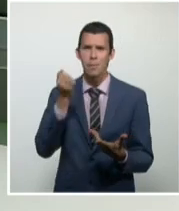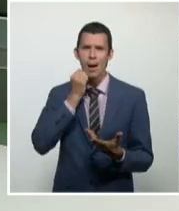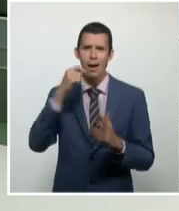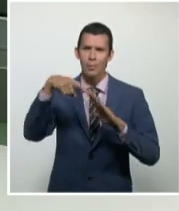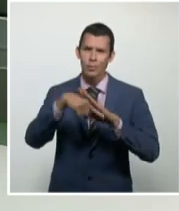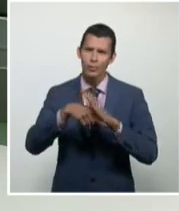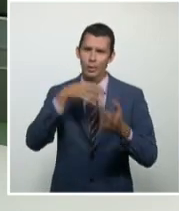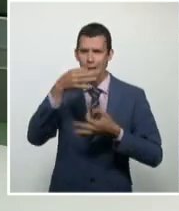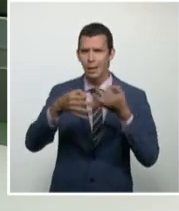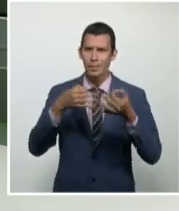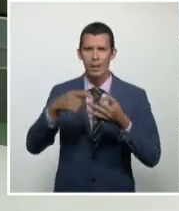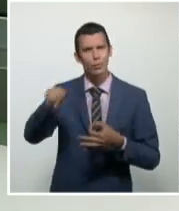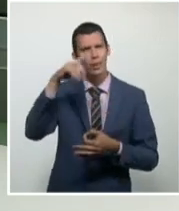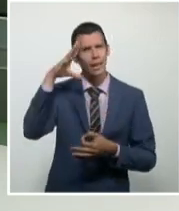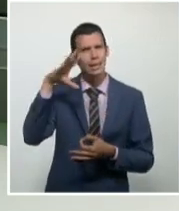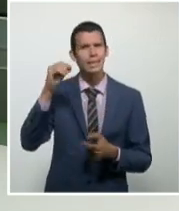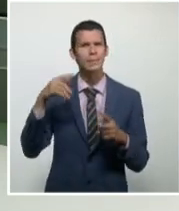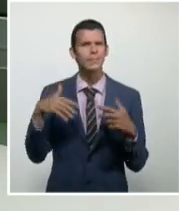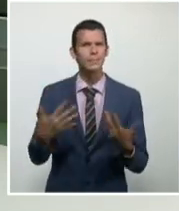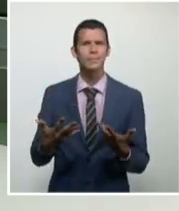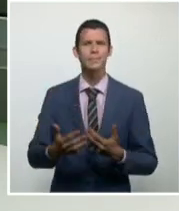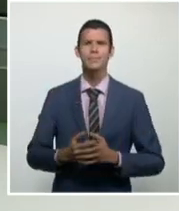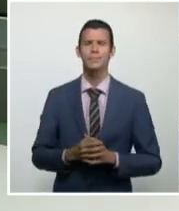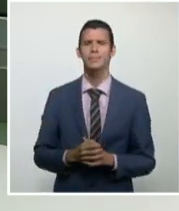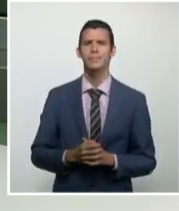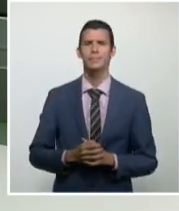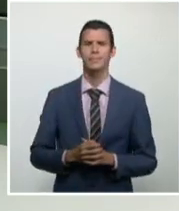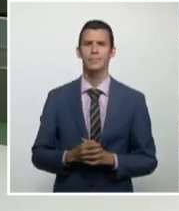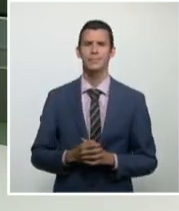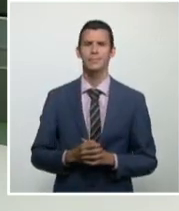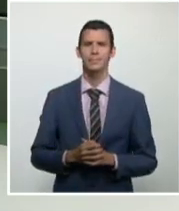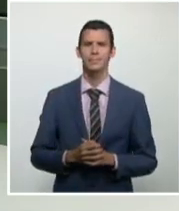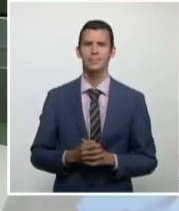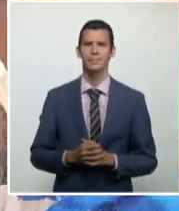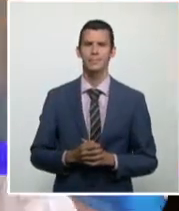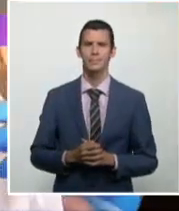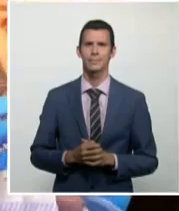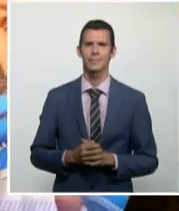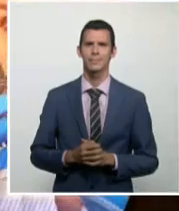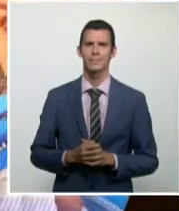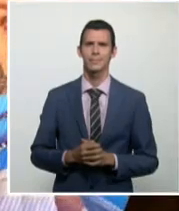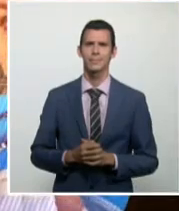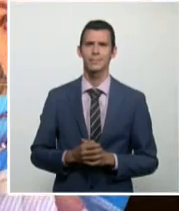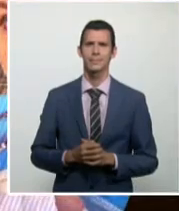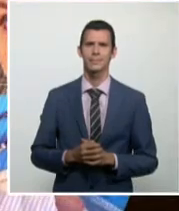biología molecular del instituto de medicina tropical pedro kourí busca con respuestas